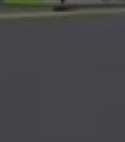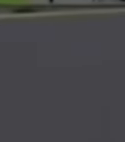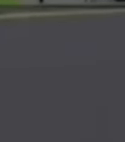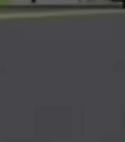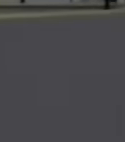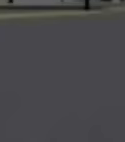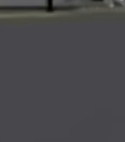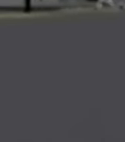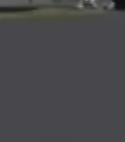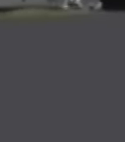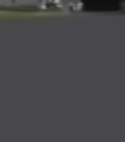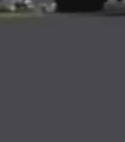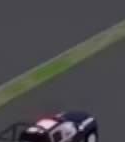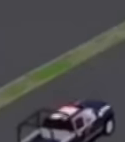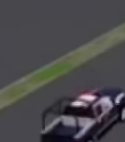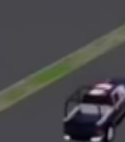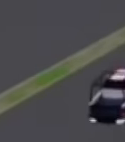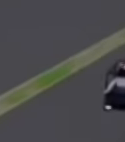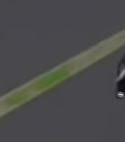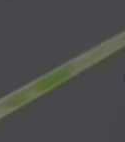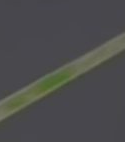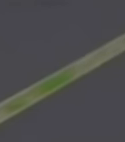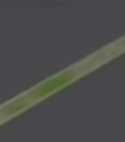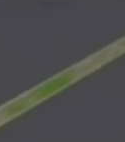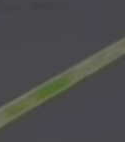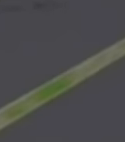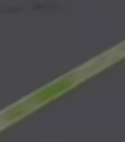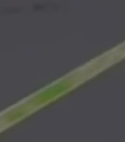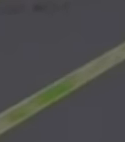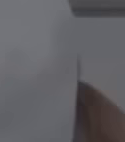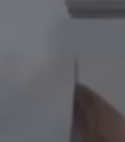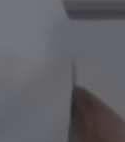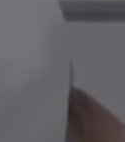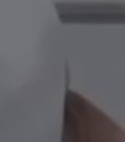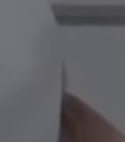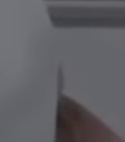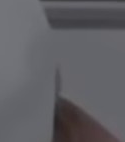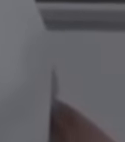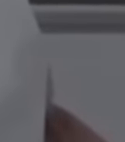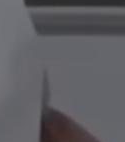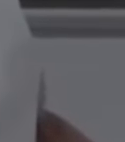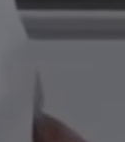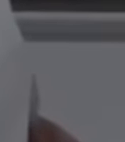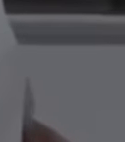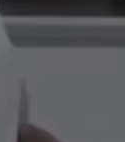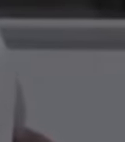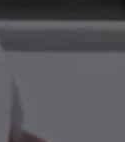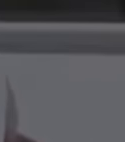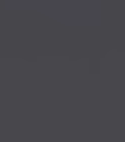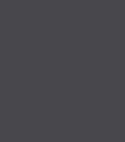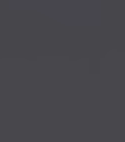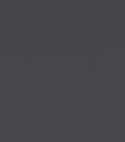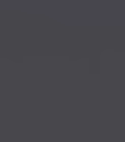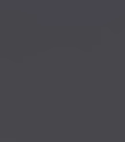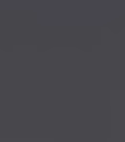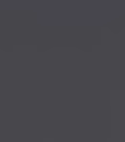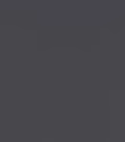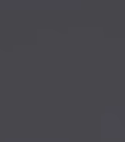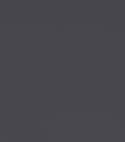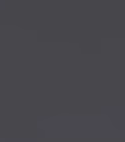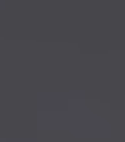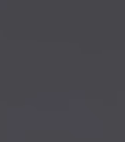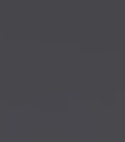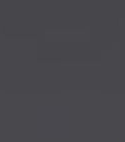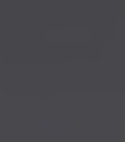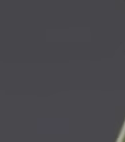El 26 de septiembre del 2014, un grupo de estudiantes de Ayotzinapa se dirigían a una manifestación en la Ciudad de México.